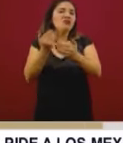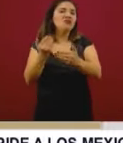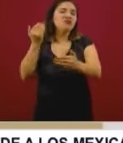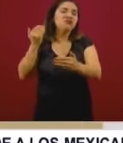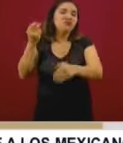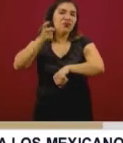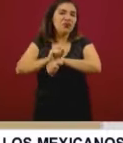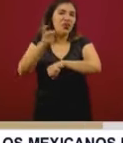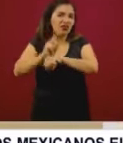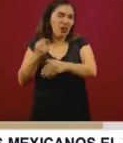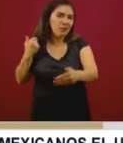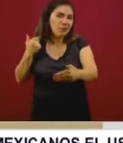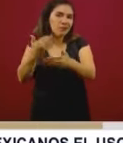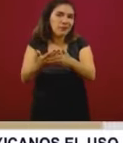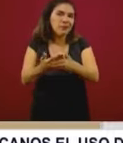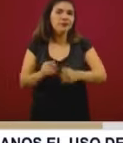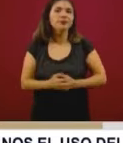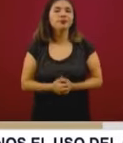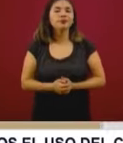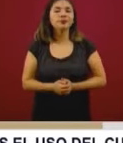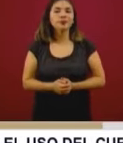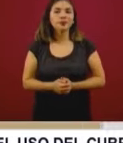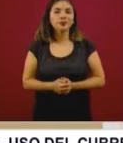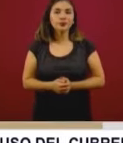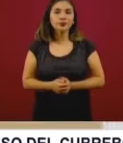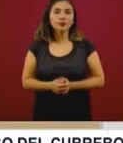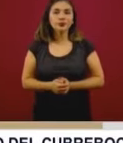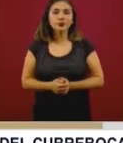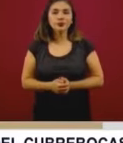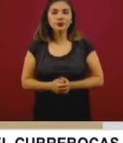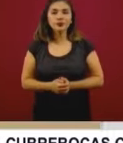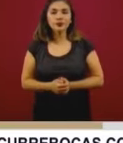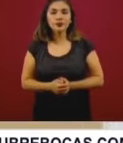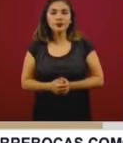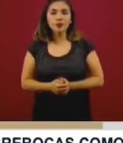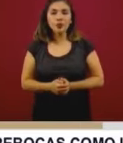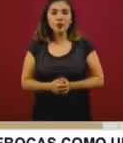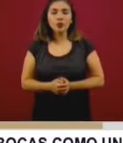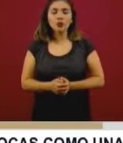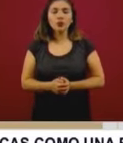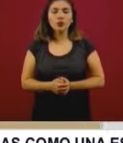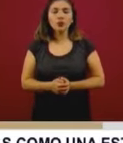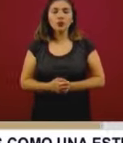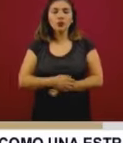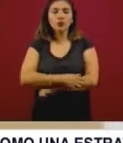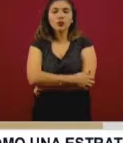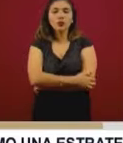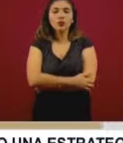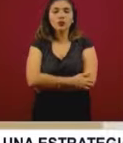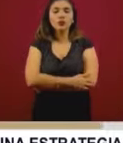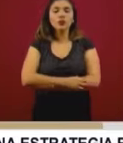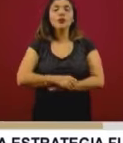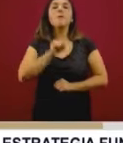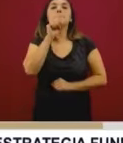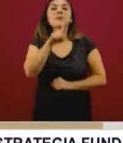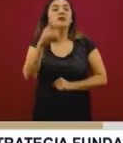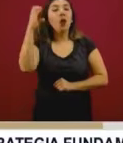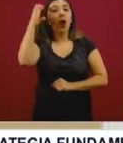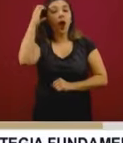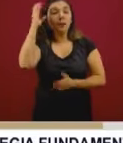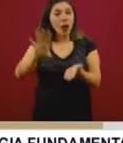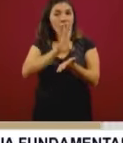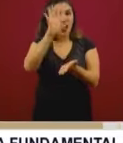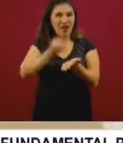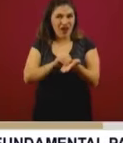llamar. Se acaba de informar pues que ya superó México los 150 mil casos